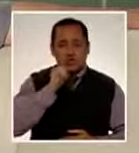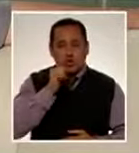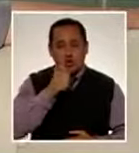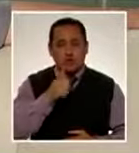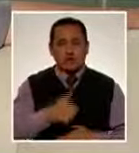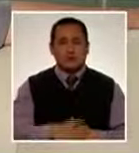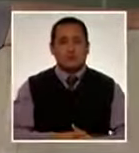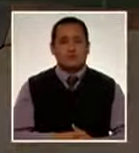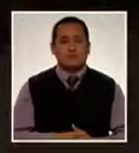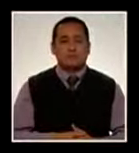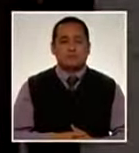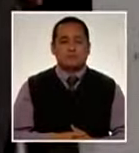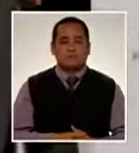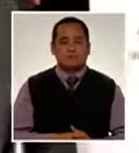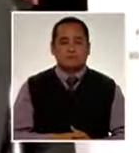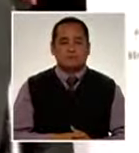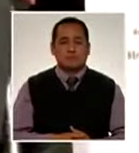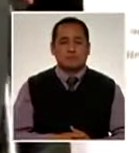todos los días.